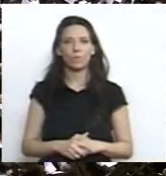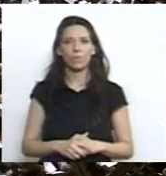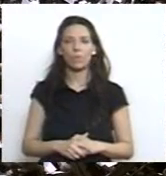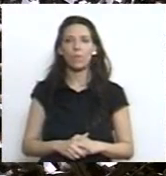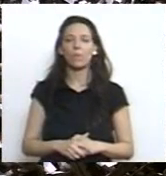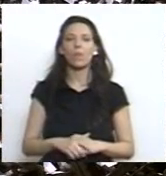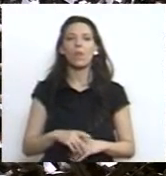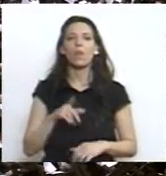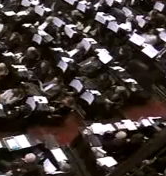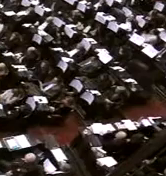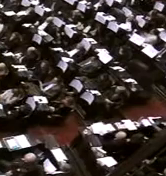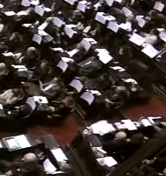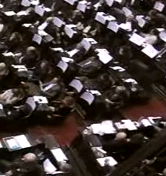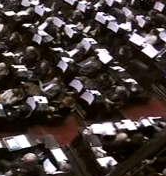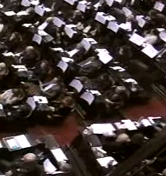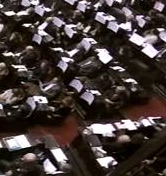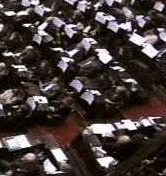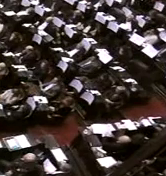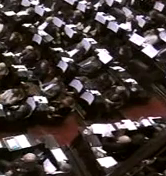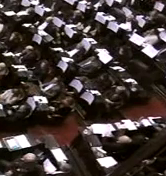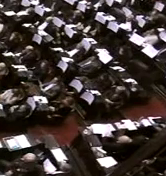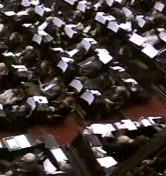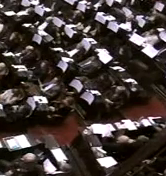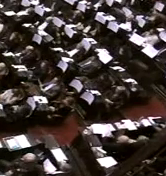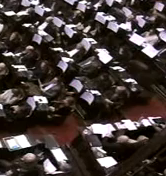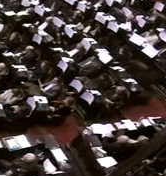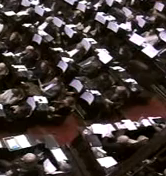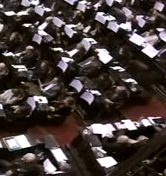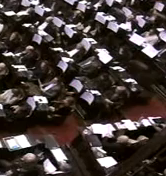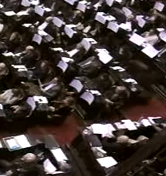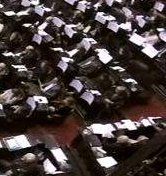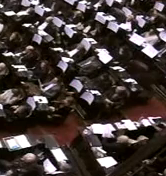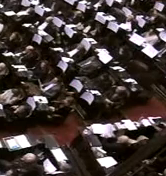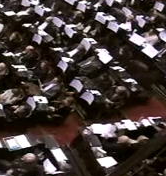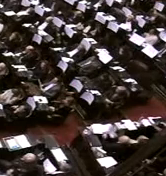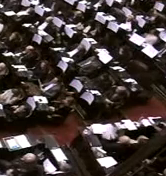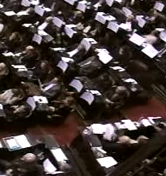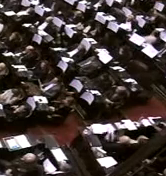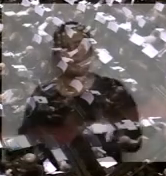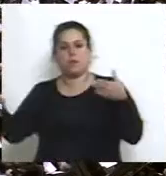Bueno, señora presidenta, muchas gracias, presidenta del bloque del Frente para la Victoria.